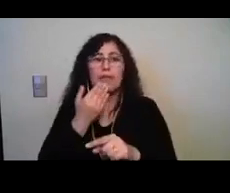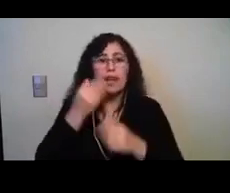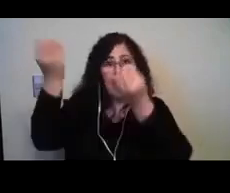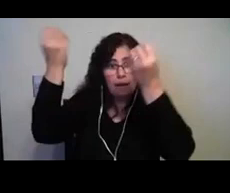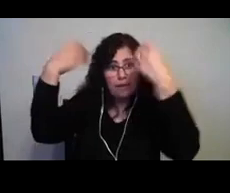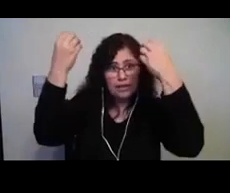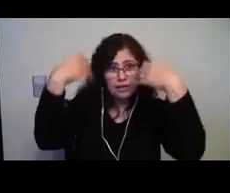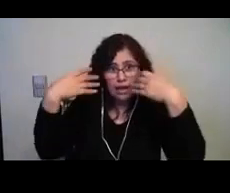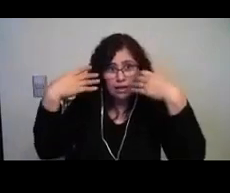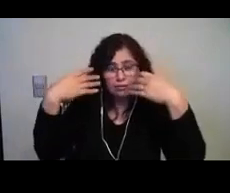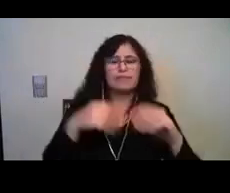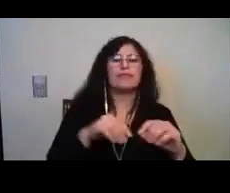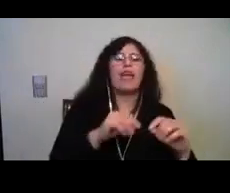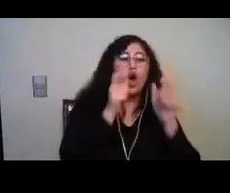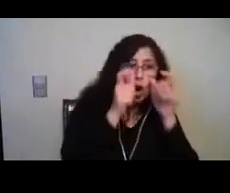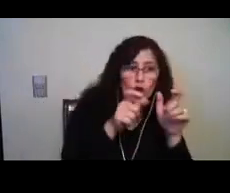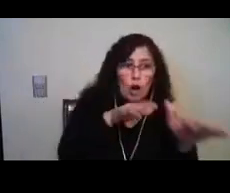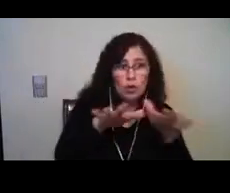¿ya? Ya, profe, ok.